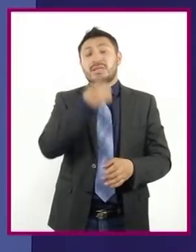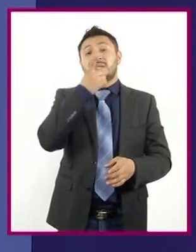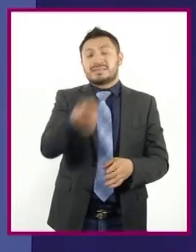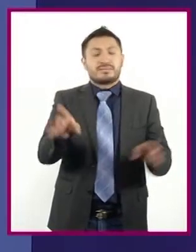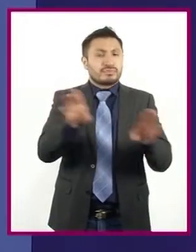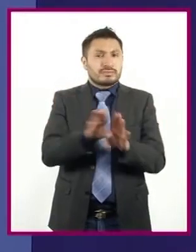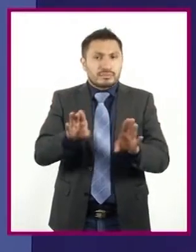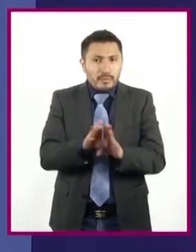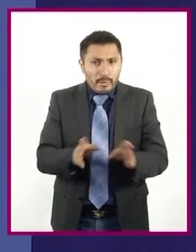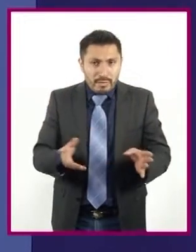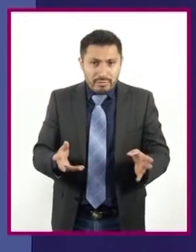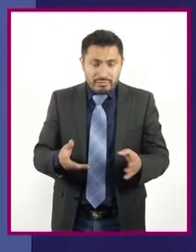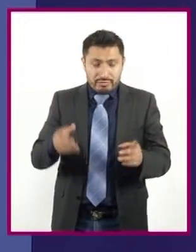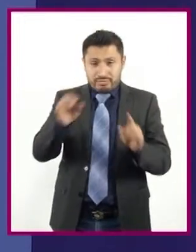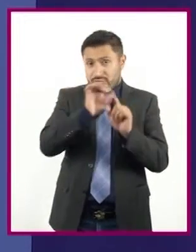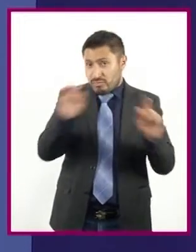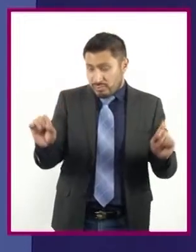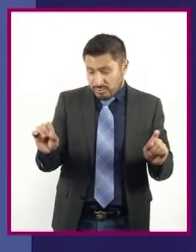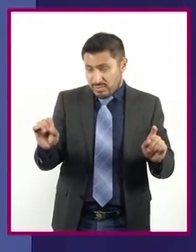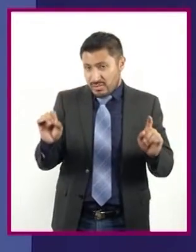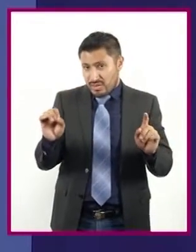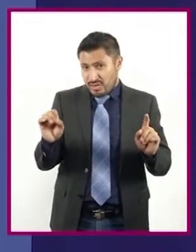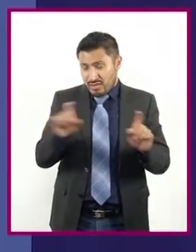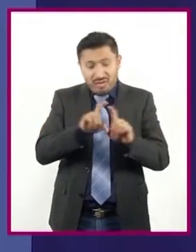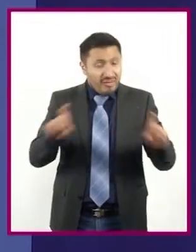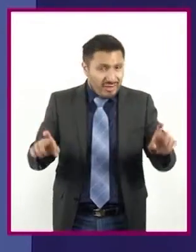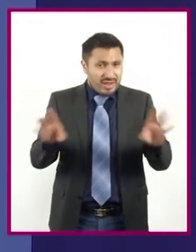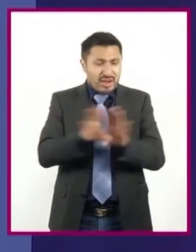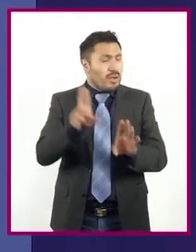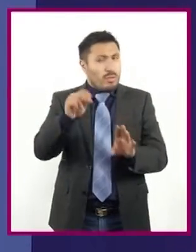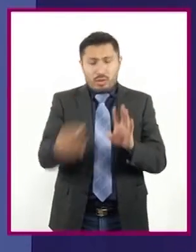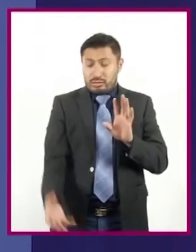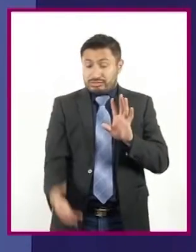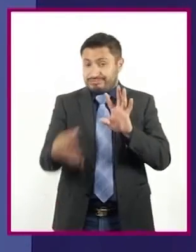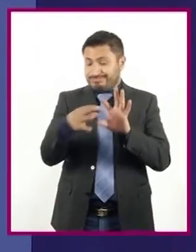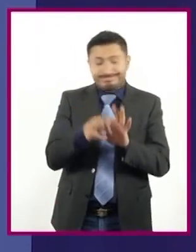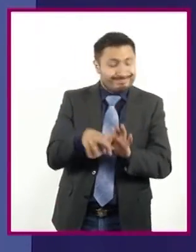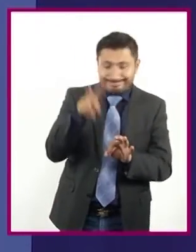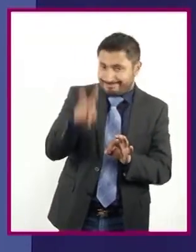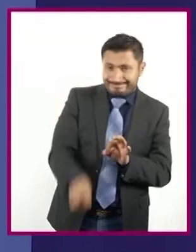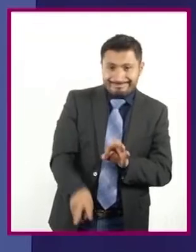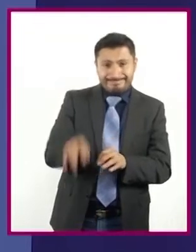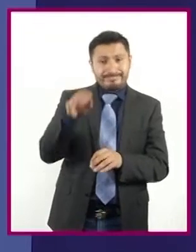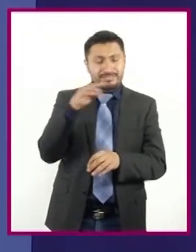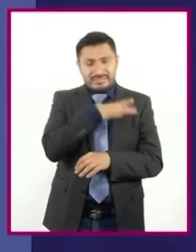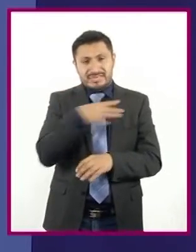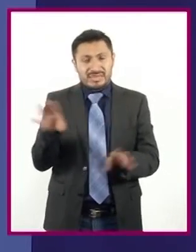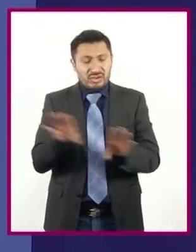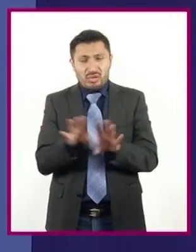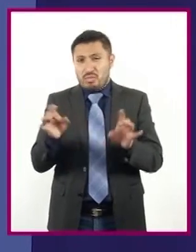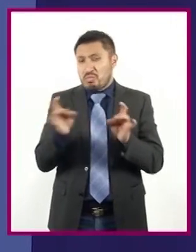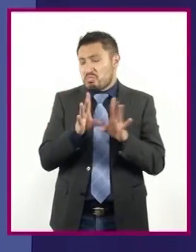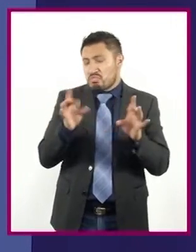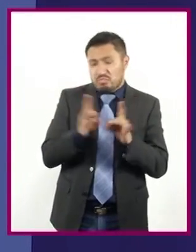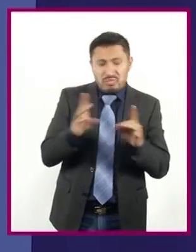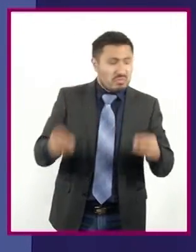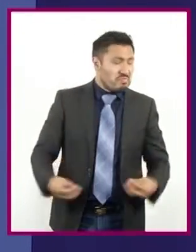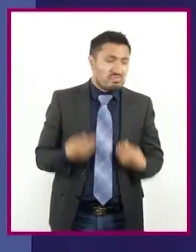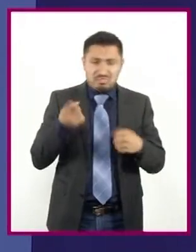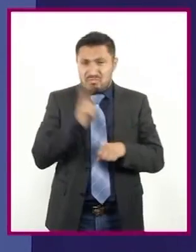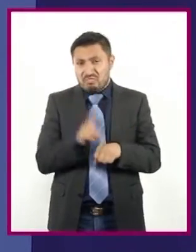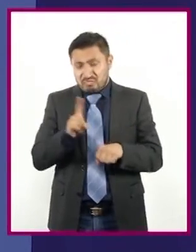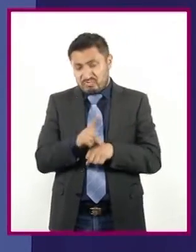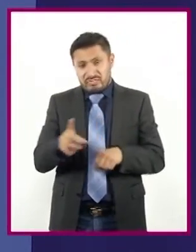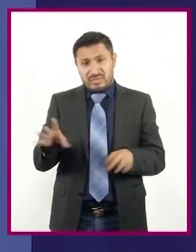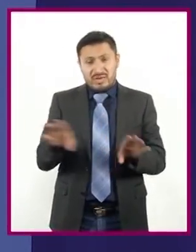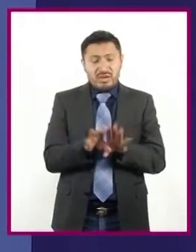cuyo sentido literal no coincide con su sentido figurado. Generalmente hacen referencia a situaciones cotidianas acompañadas de un